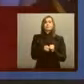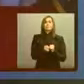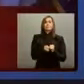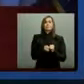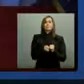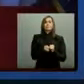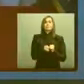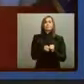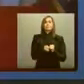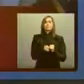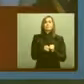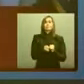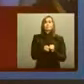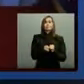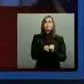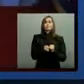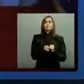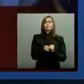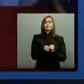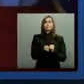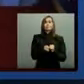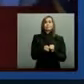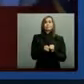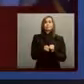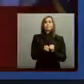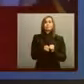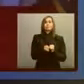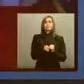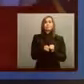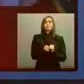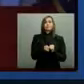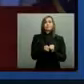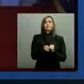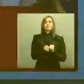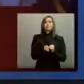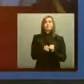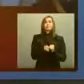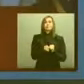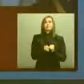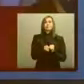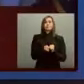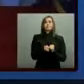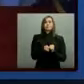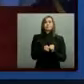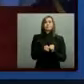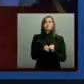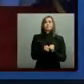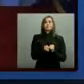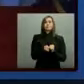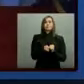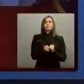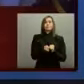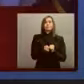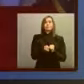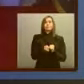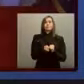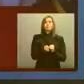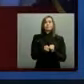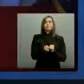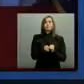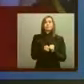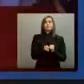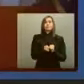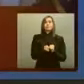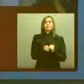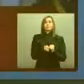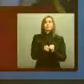dijo cuánto estamos pagando del producto interno bruto a los préstamos que no lo dije en cuanto al